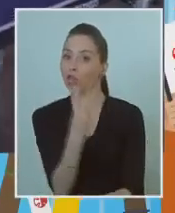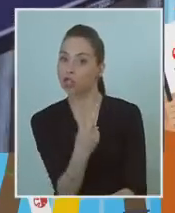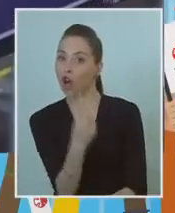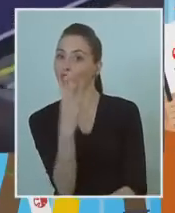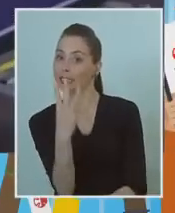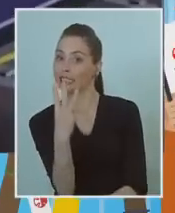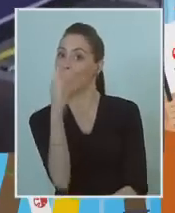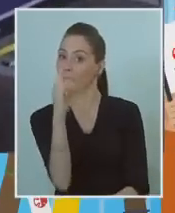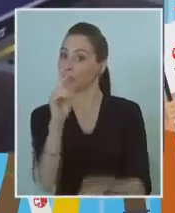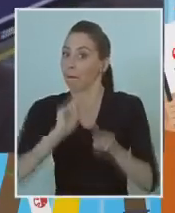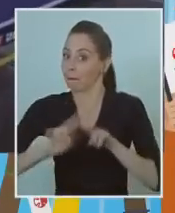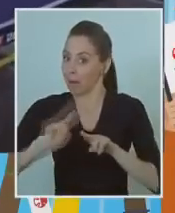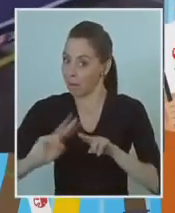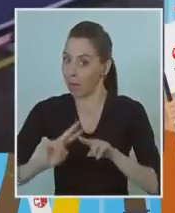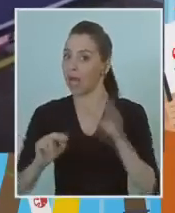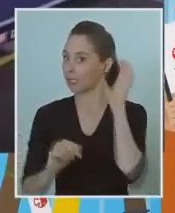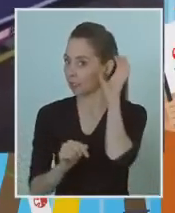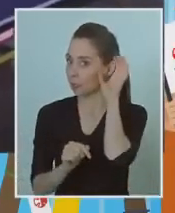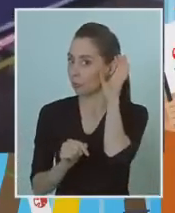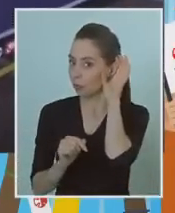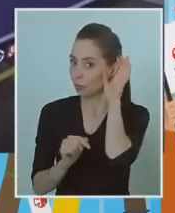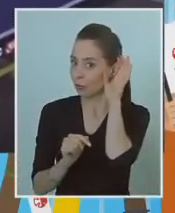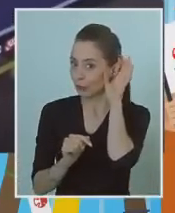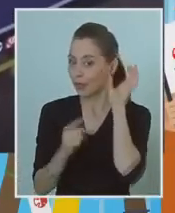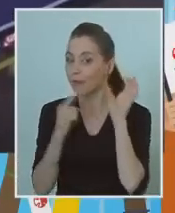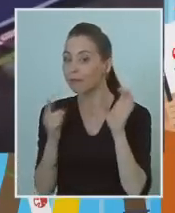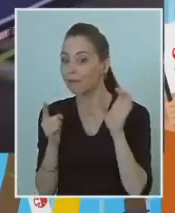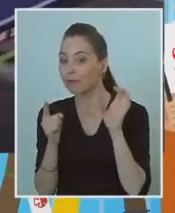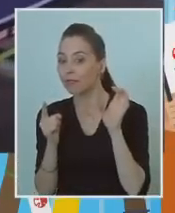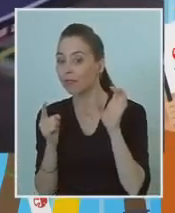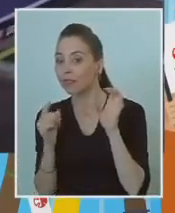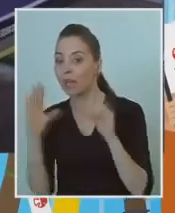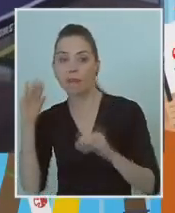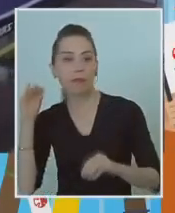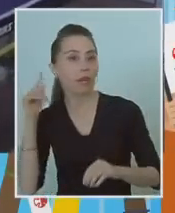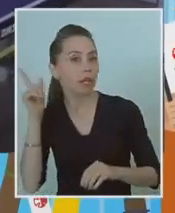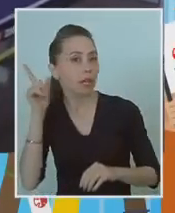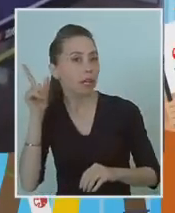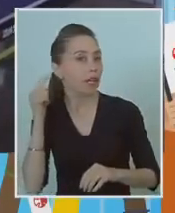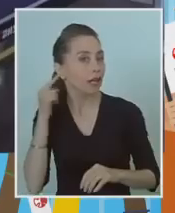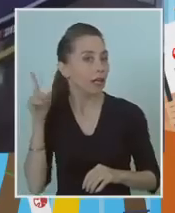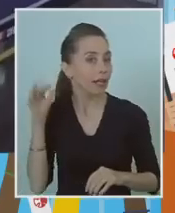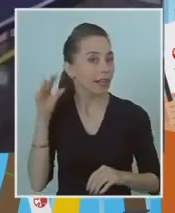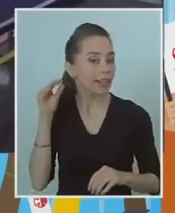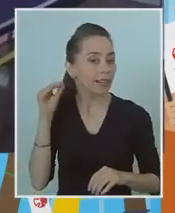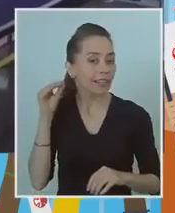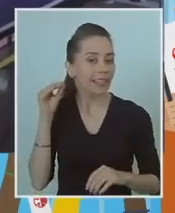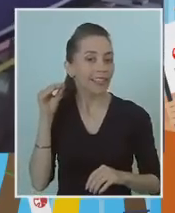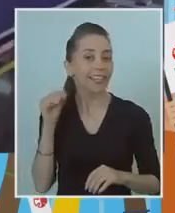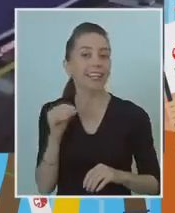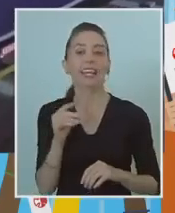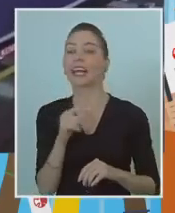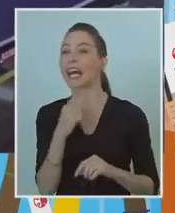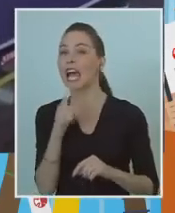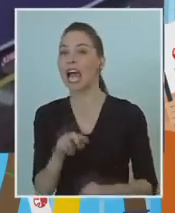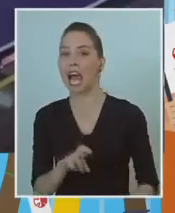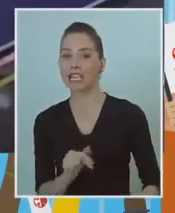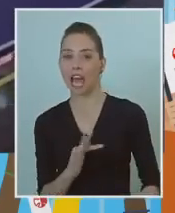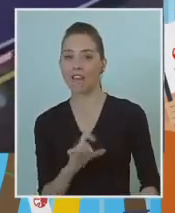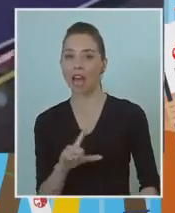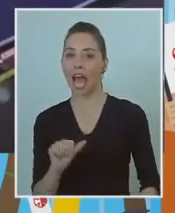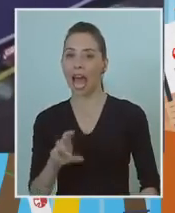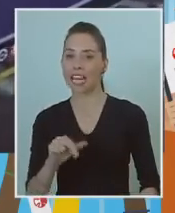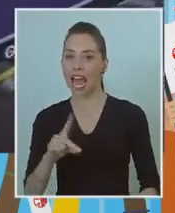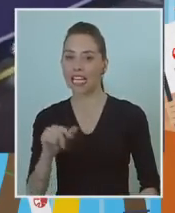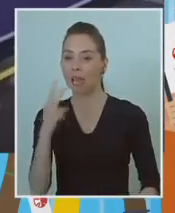3 de diciembre. Yo lo escucho ya. Pero no, efecto. Mira, ya está. ¿Pide efecto? ¿No pide efecto? Rafa Araneda.